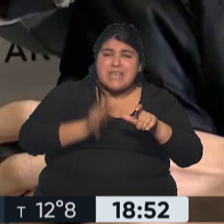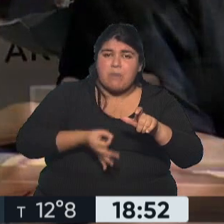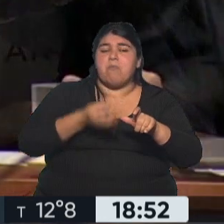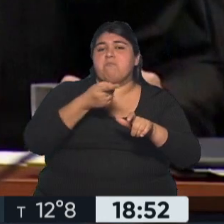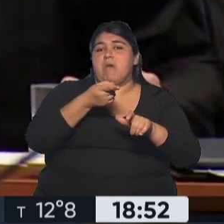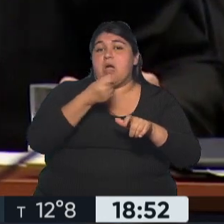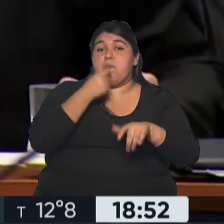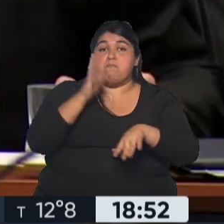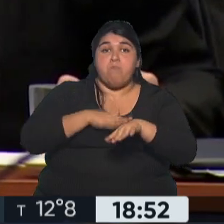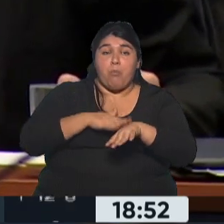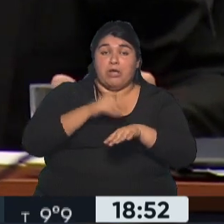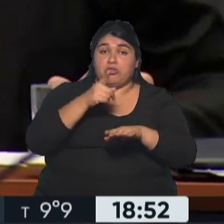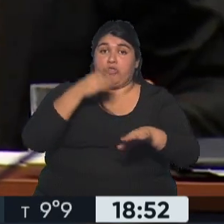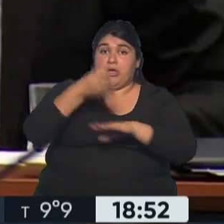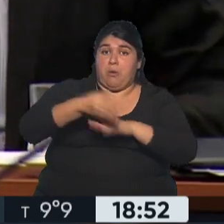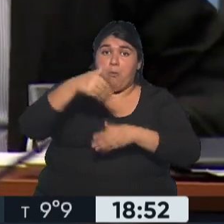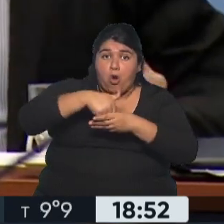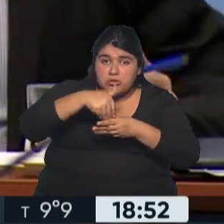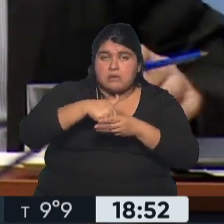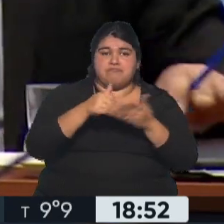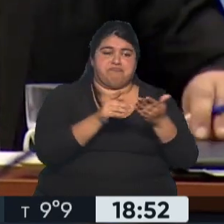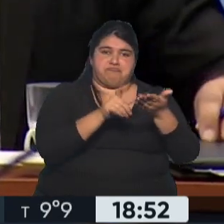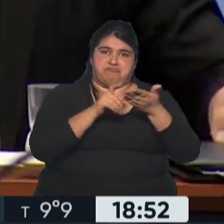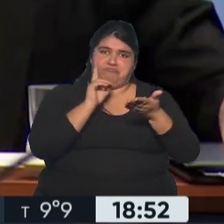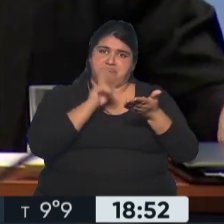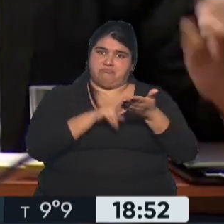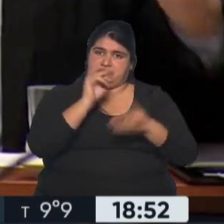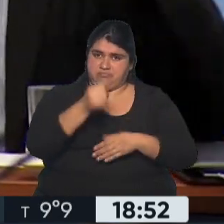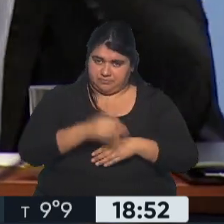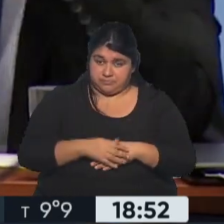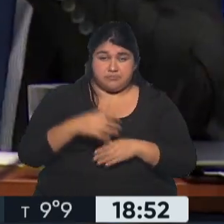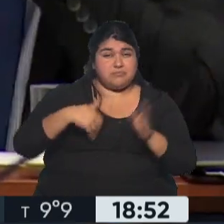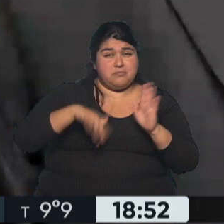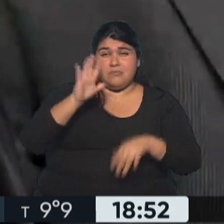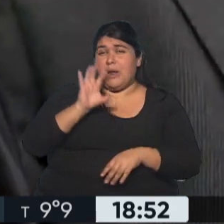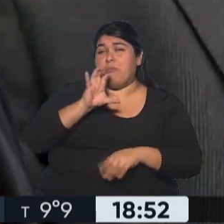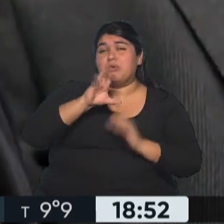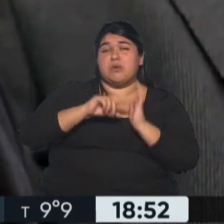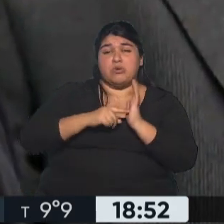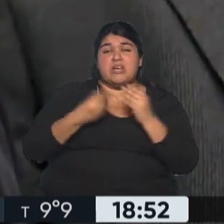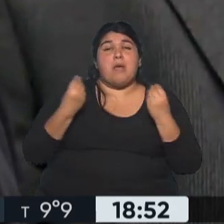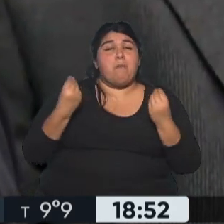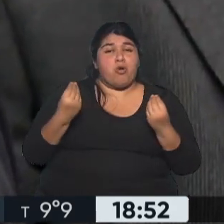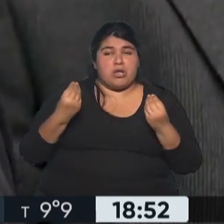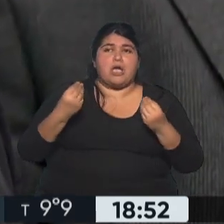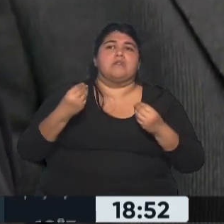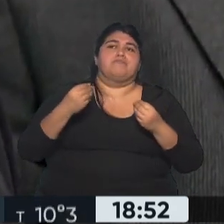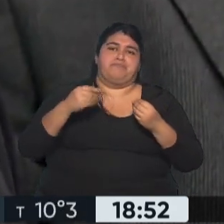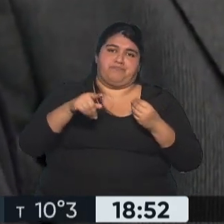encontrar cuando vayan a votar, ¿no? La mayor complejidad se presenta en Provincia de Buenos Aires por la cantidad